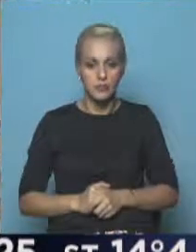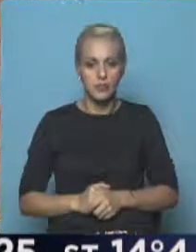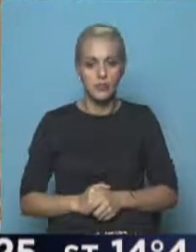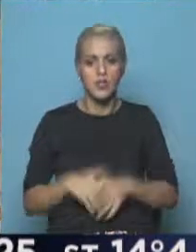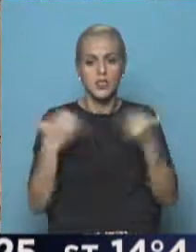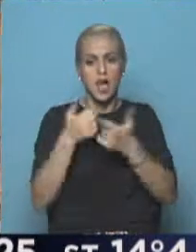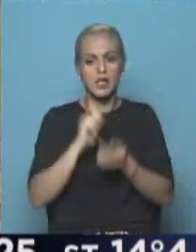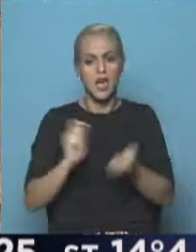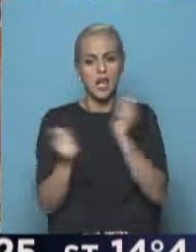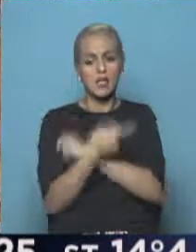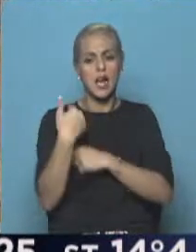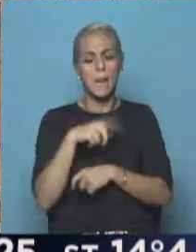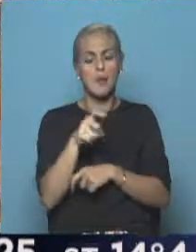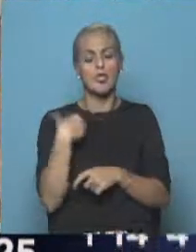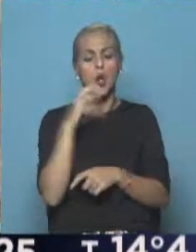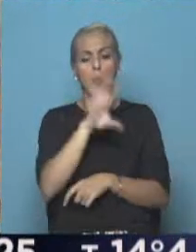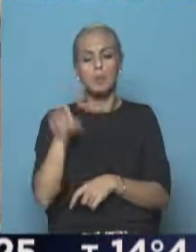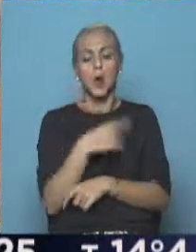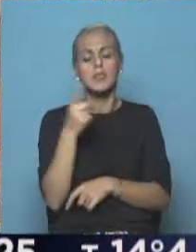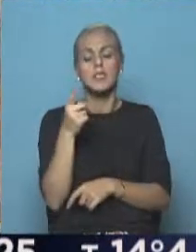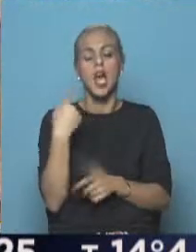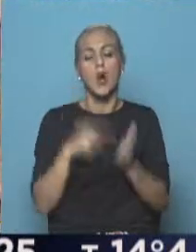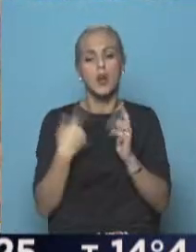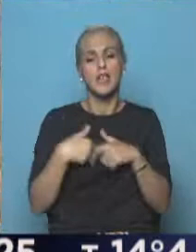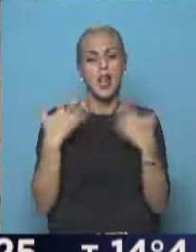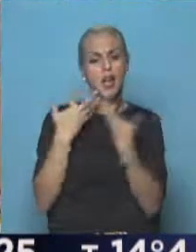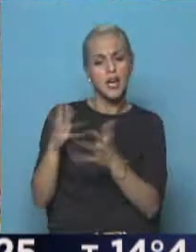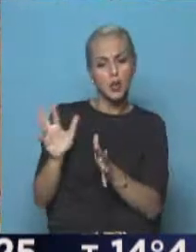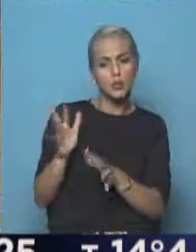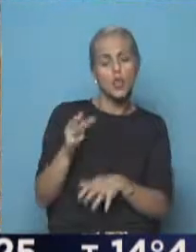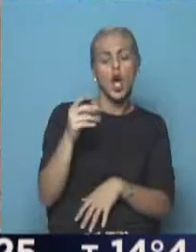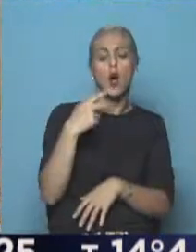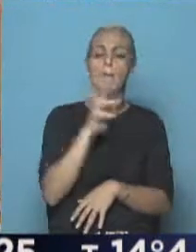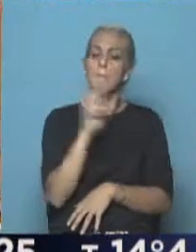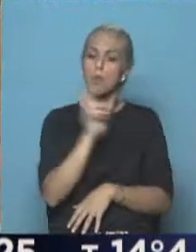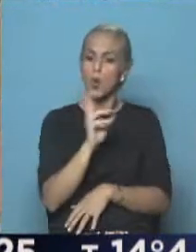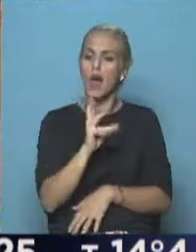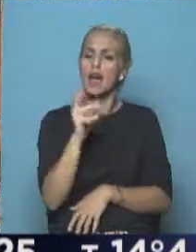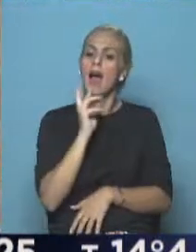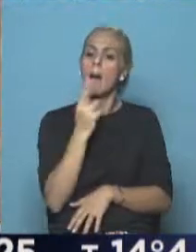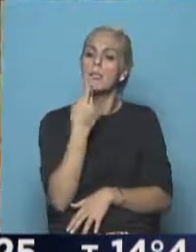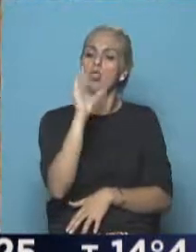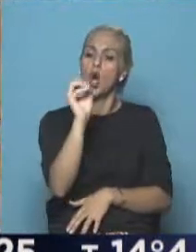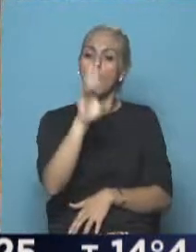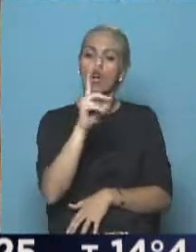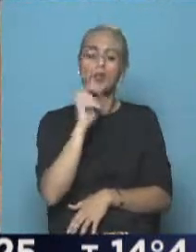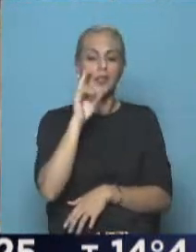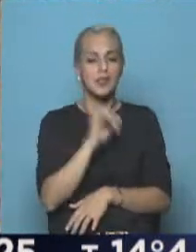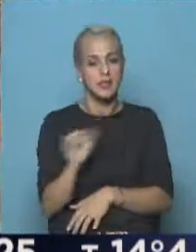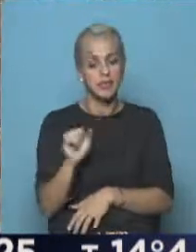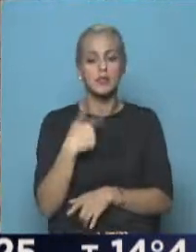Hay cambios en el gabinete de la provincia de Buenos Aires. Renunció la ministra de Salud, Zulma Ortiz, por razones personales. Andrés Scarsi va a ser